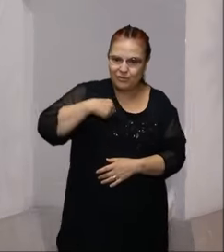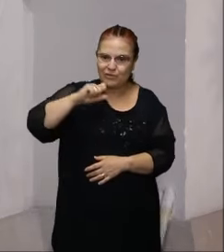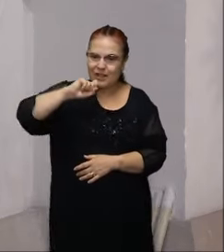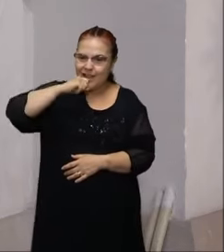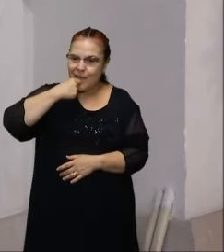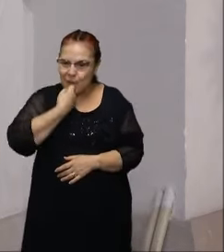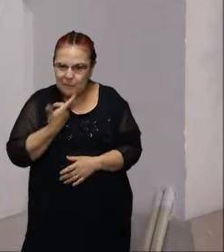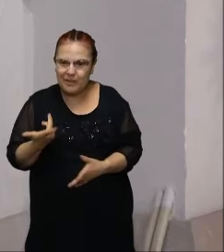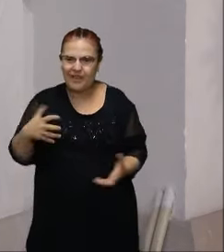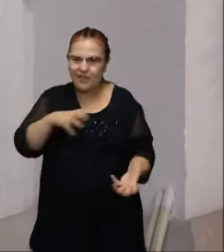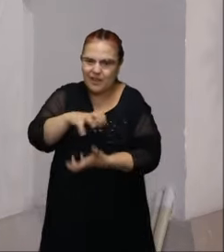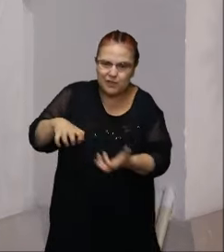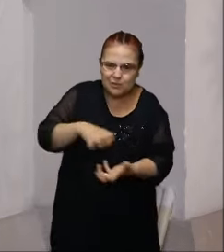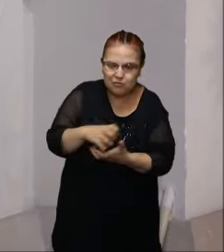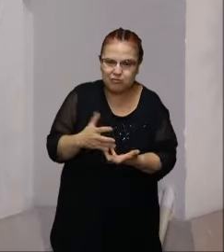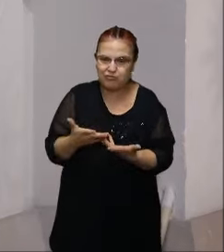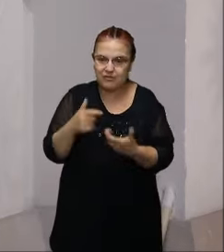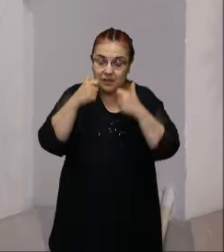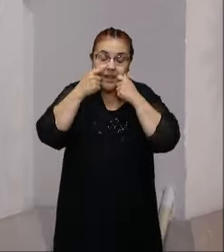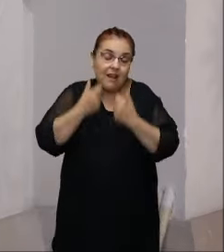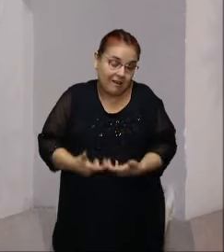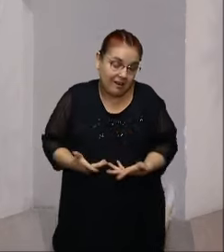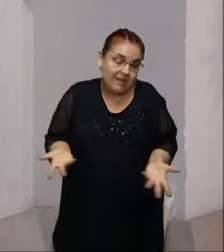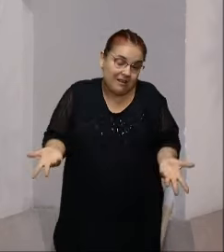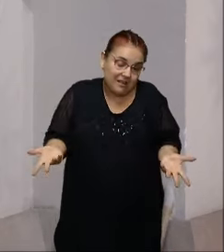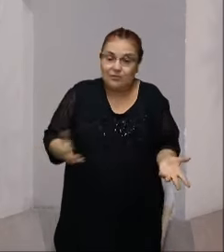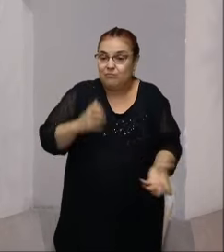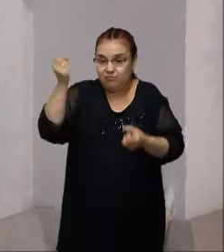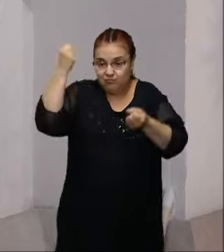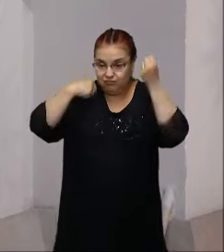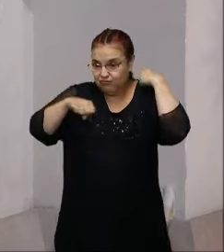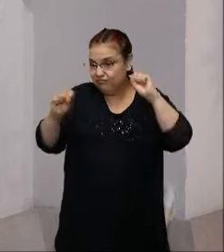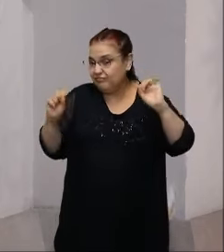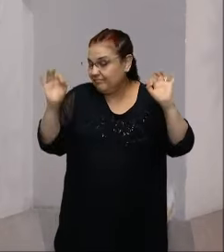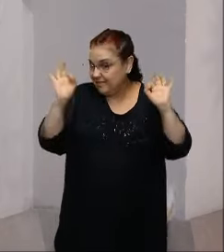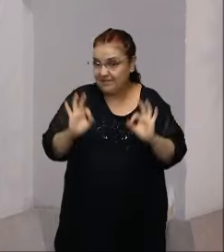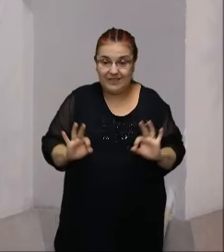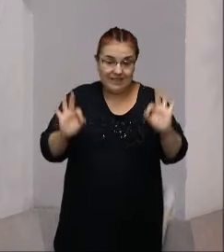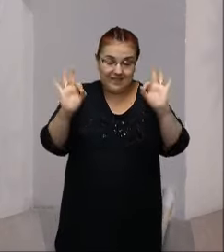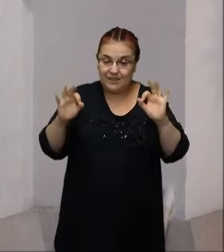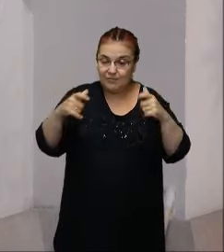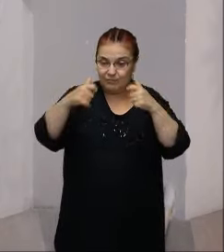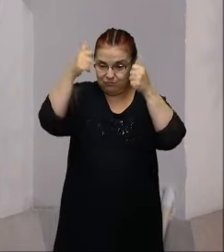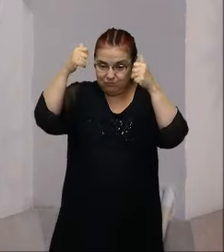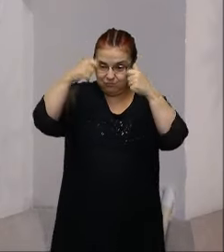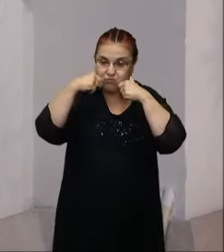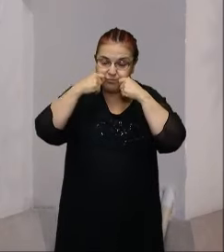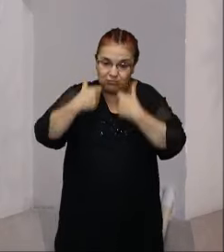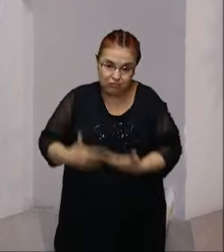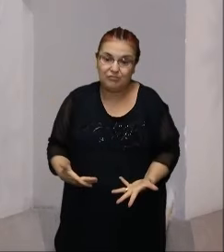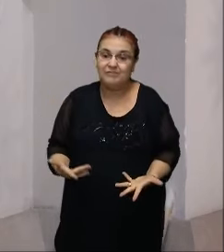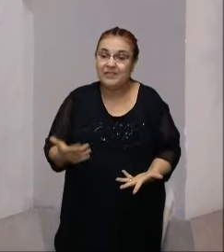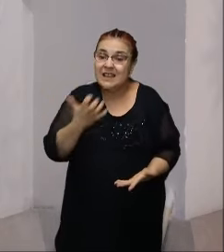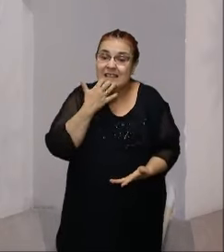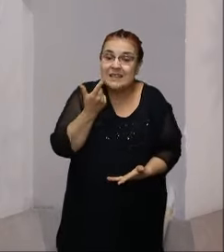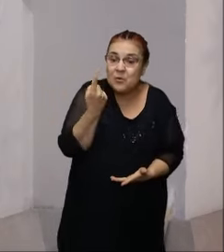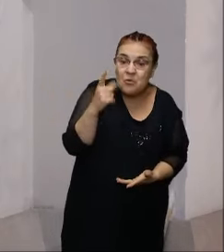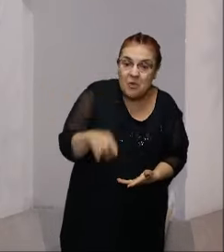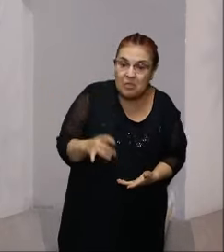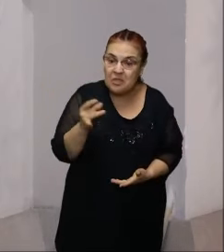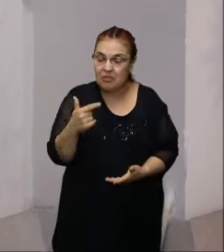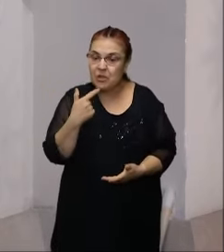contiendas, ¿no es que seguís siendo carnales y os comportáis al modo humano? Pues si uno dice, yo soy